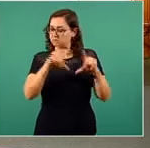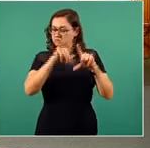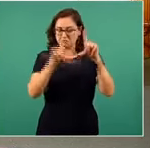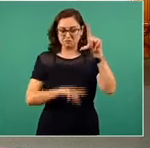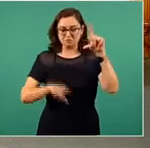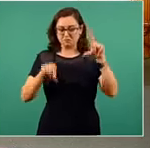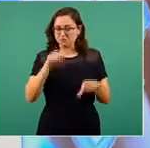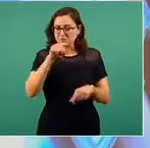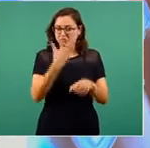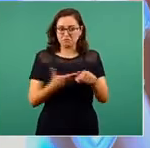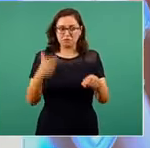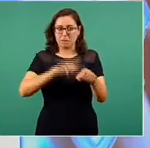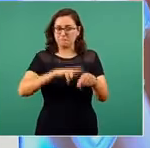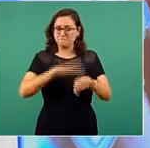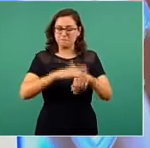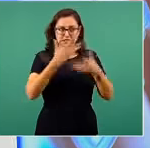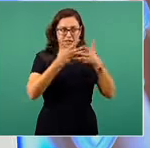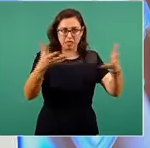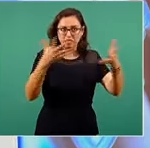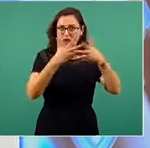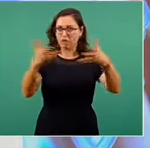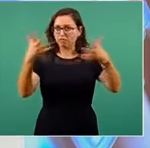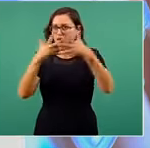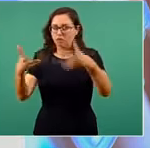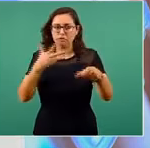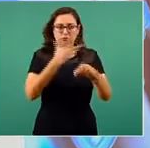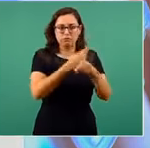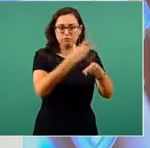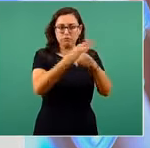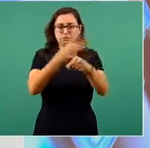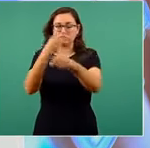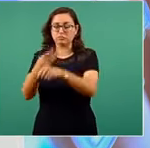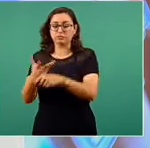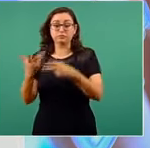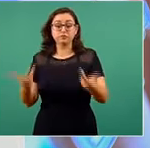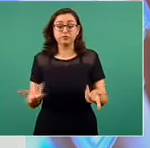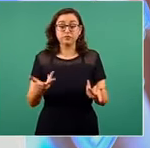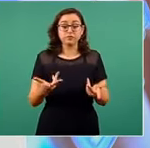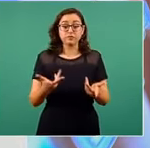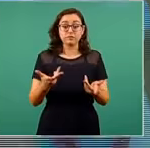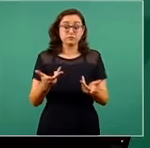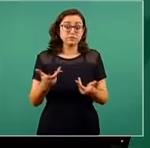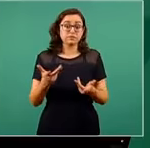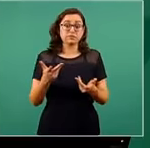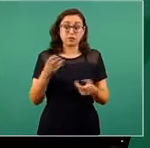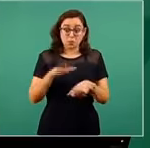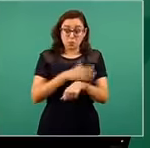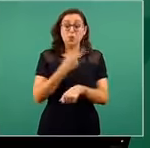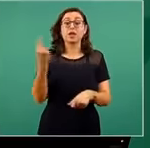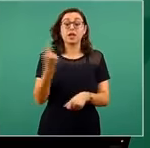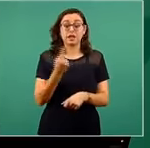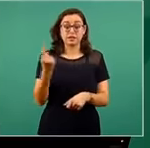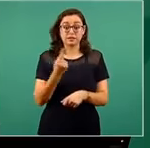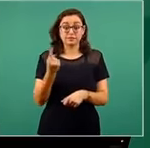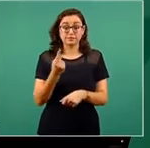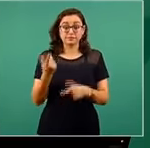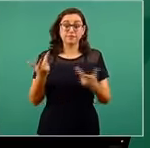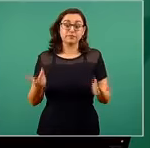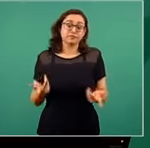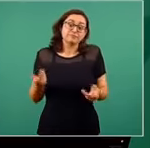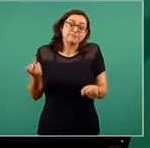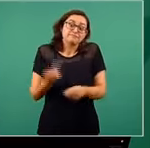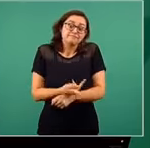La razón por la que tuvimos que hacer esa reconversión, en vez de acudir a un sistema rutinario de salud, precisamente está en que a lo largo